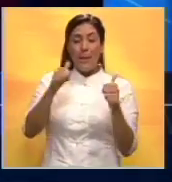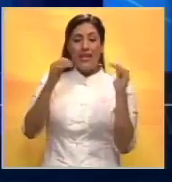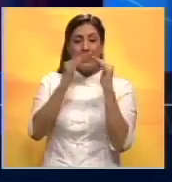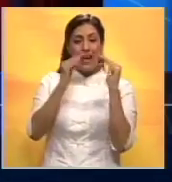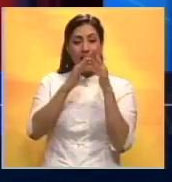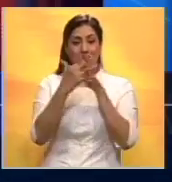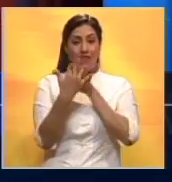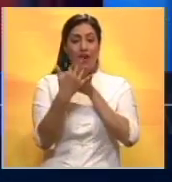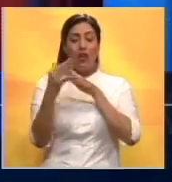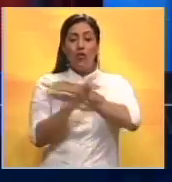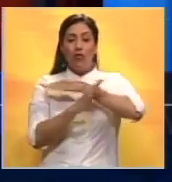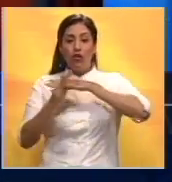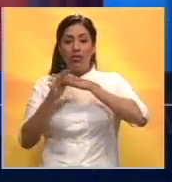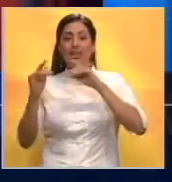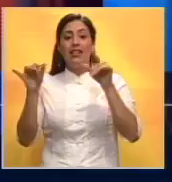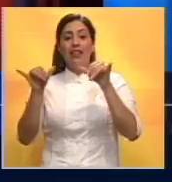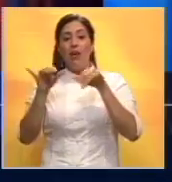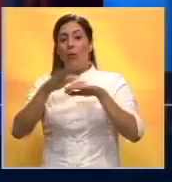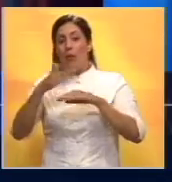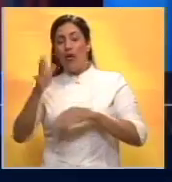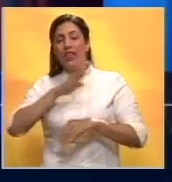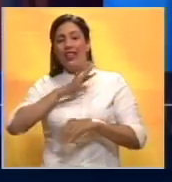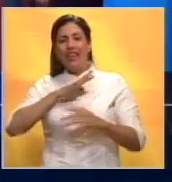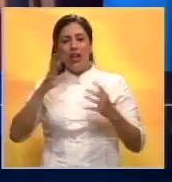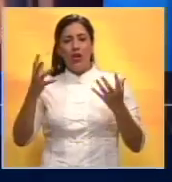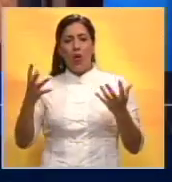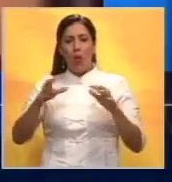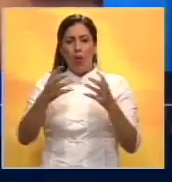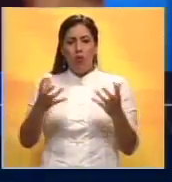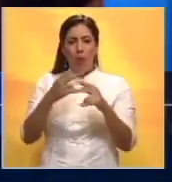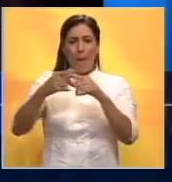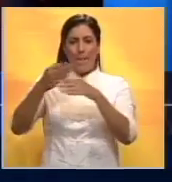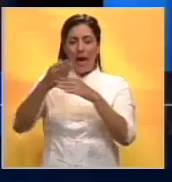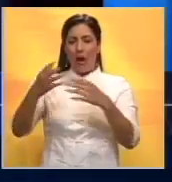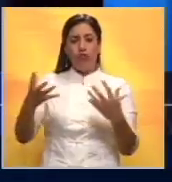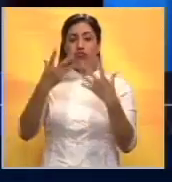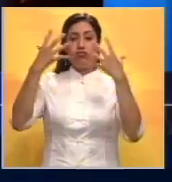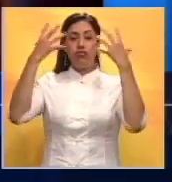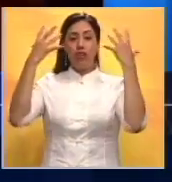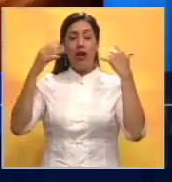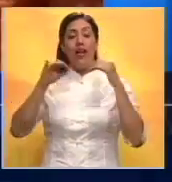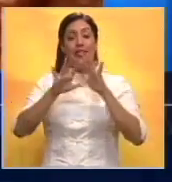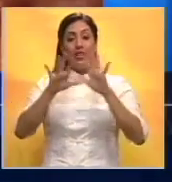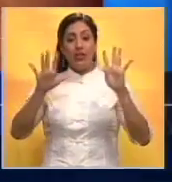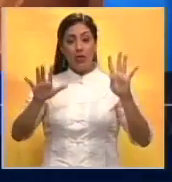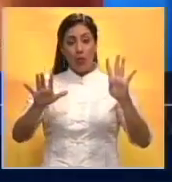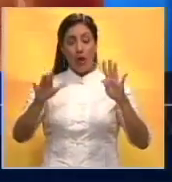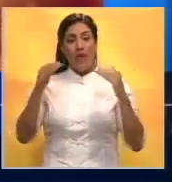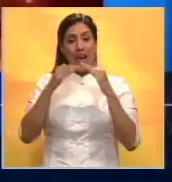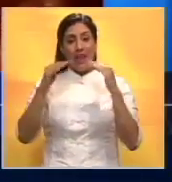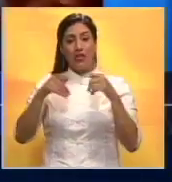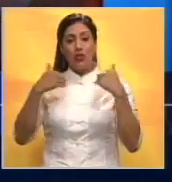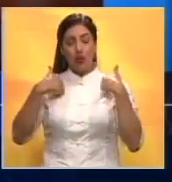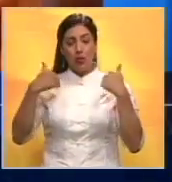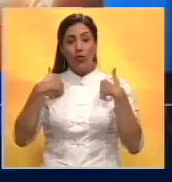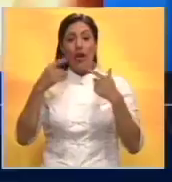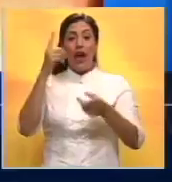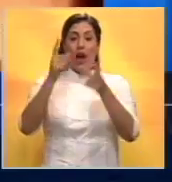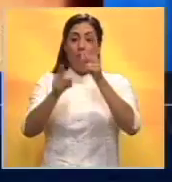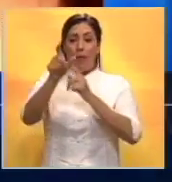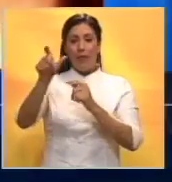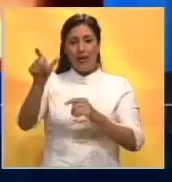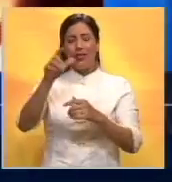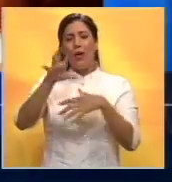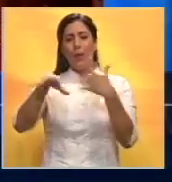casa del barrio la frontera presuntamente a causa de un horno de leña Sin Control 19 viviendas quedaron afectadas algunas personas